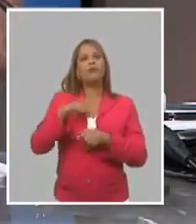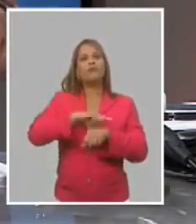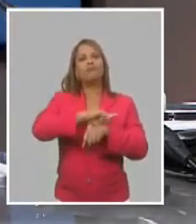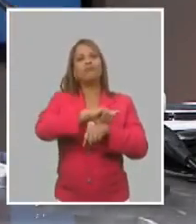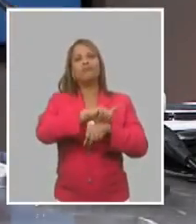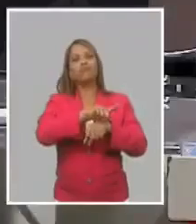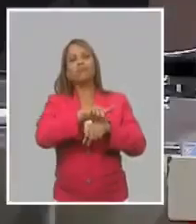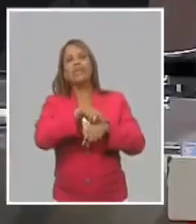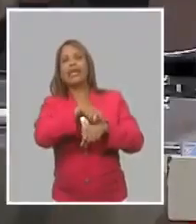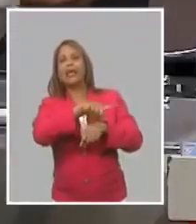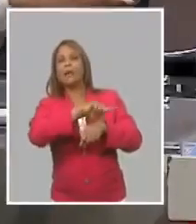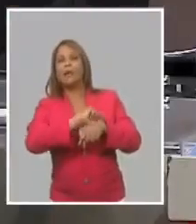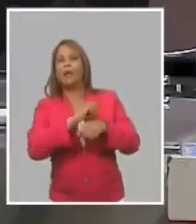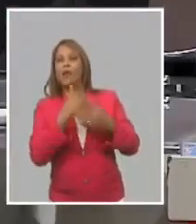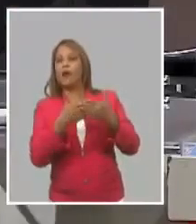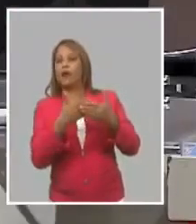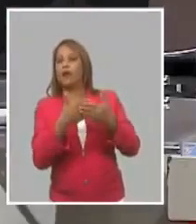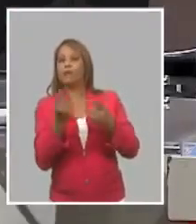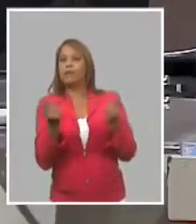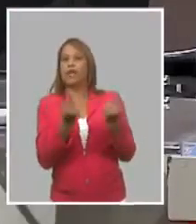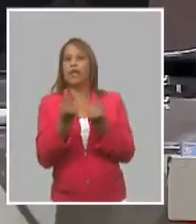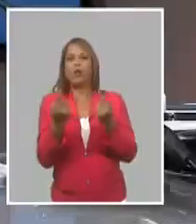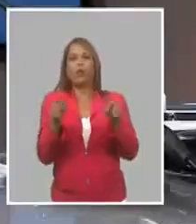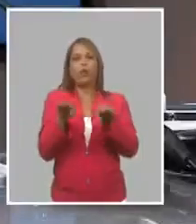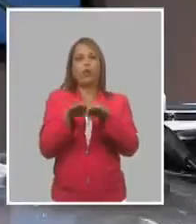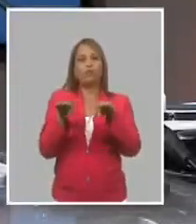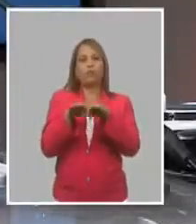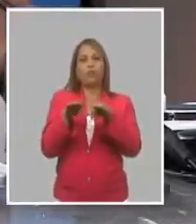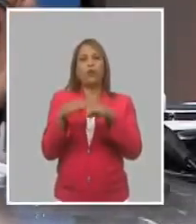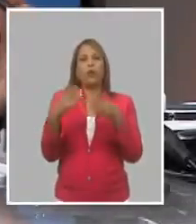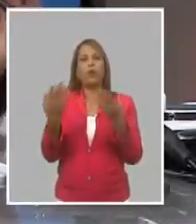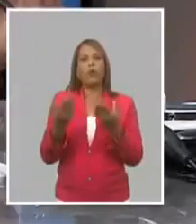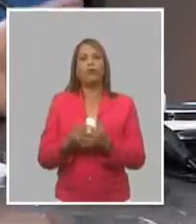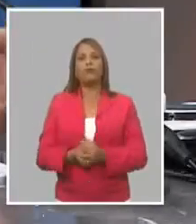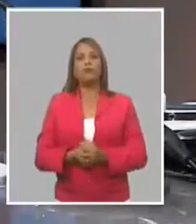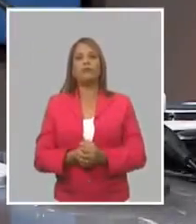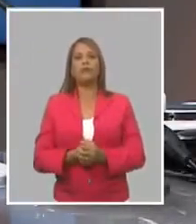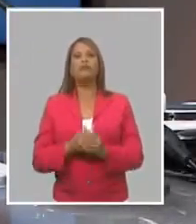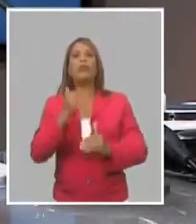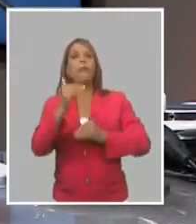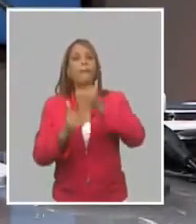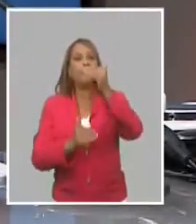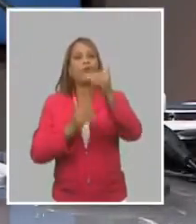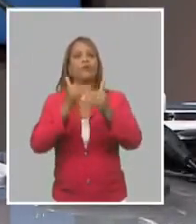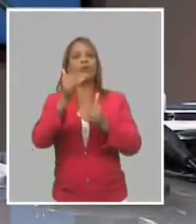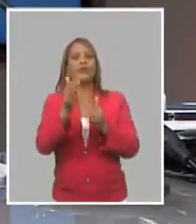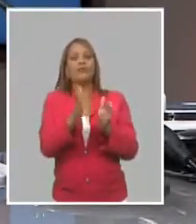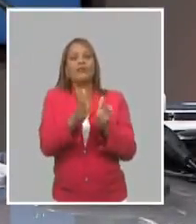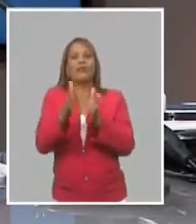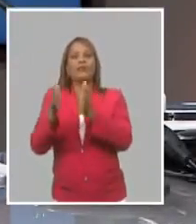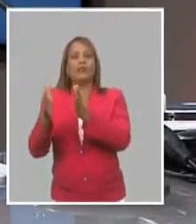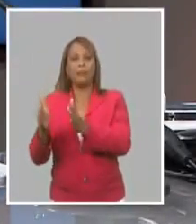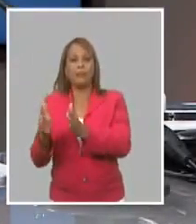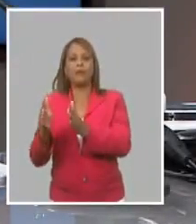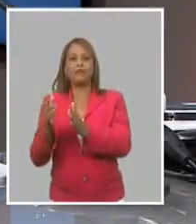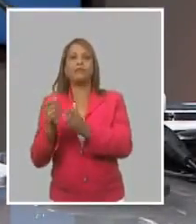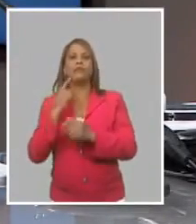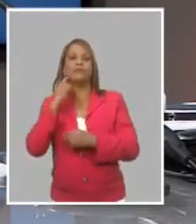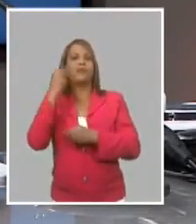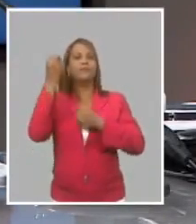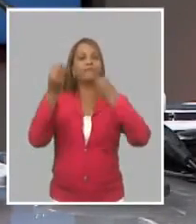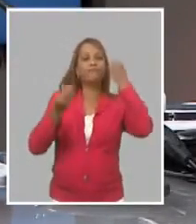mayoristas para tener reflejo en los precios minoristas? Y eso se llama proceso de traspaso de la